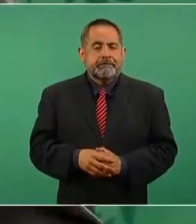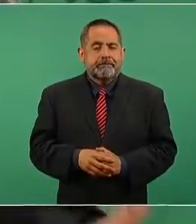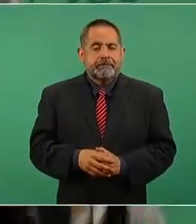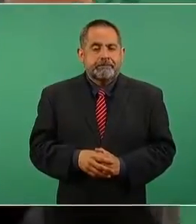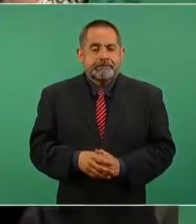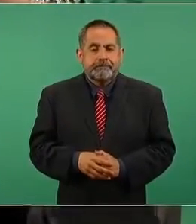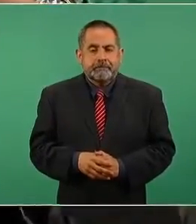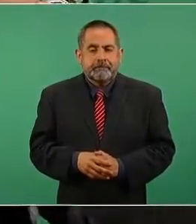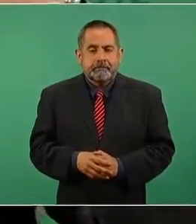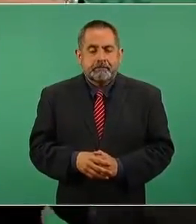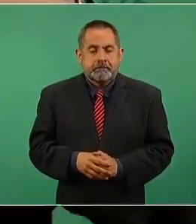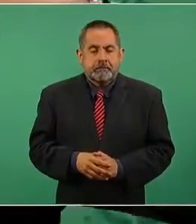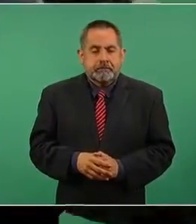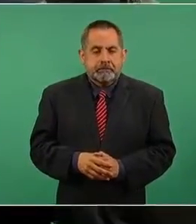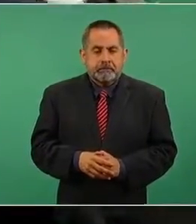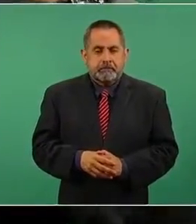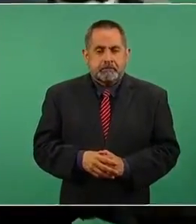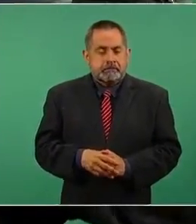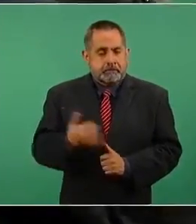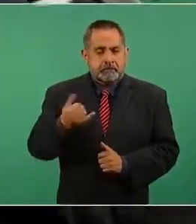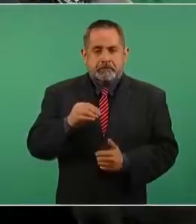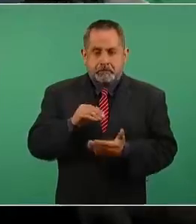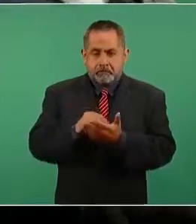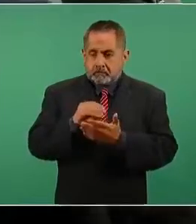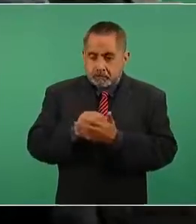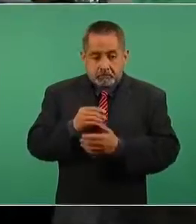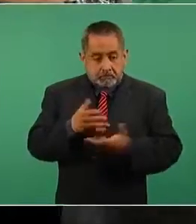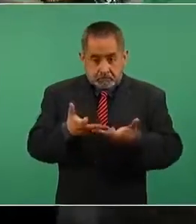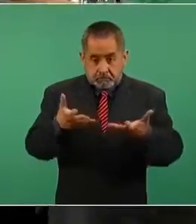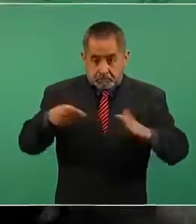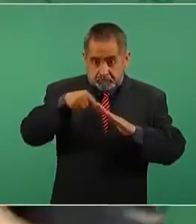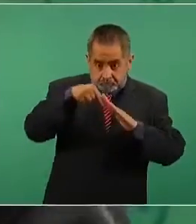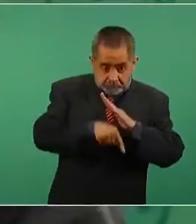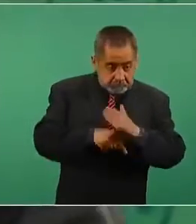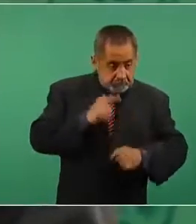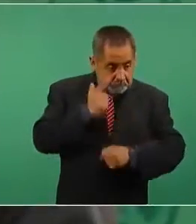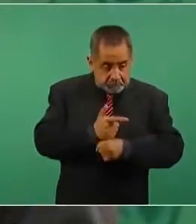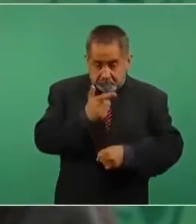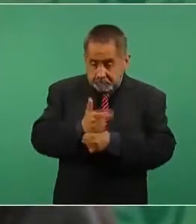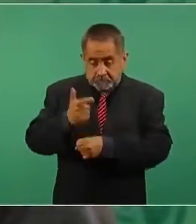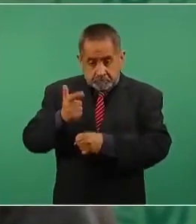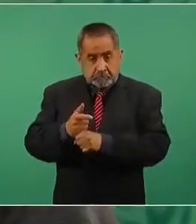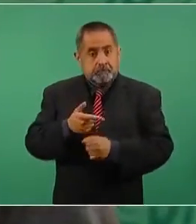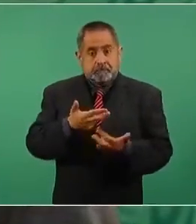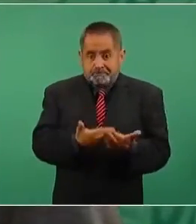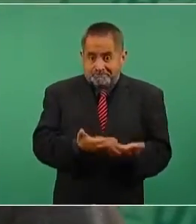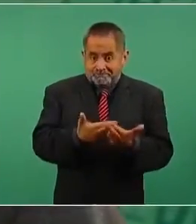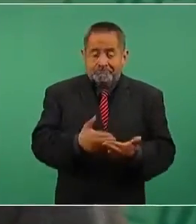Y se están descubriendo muchísimo petróleo.